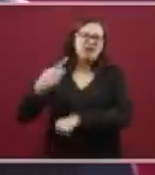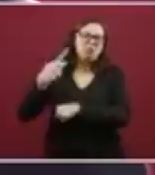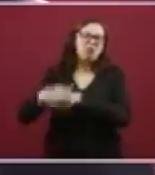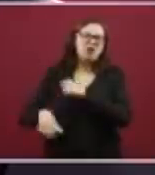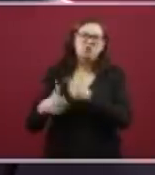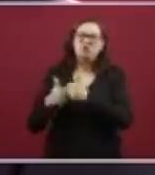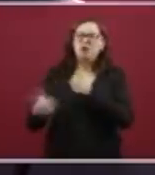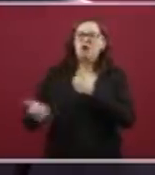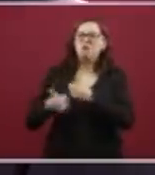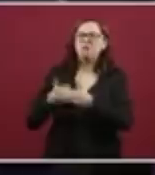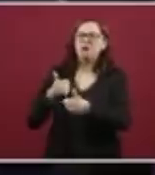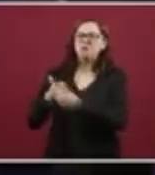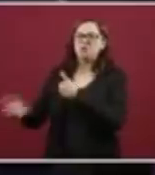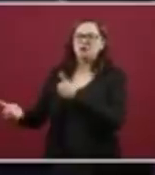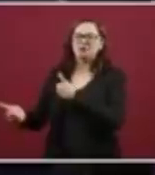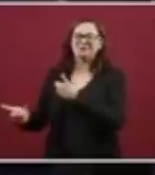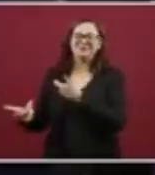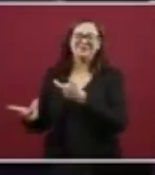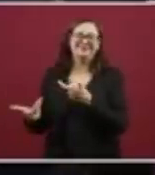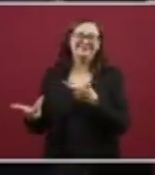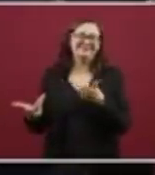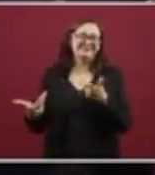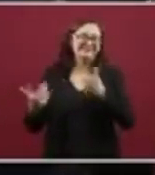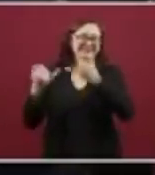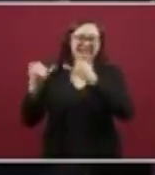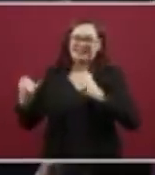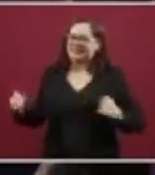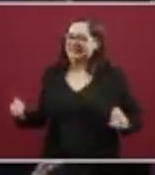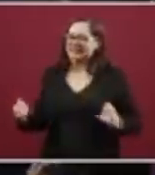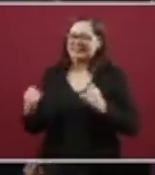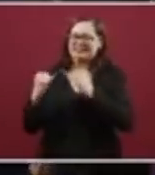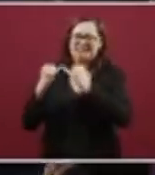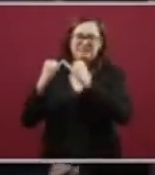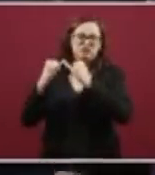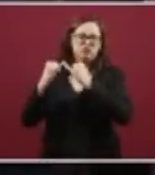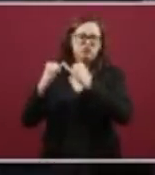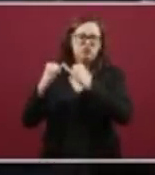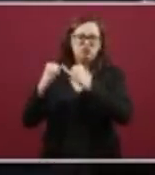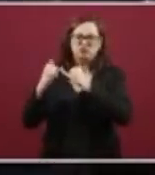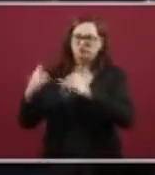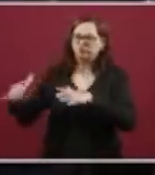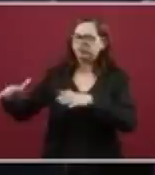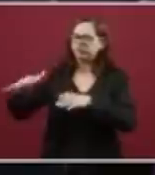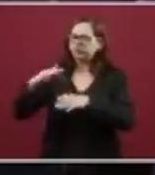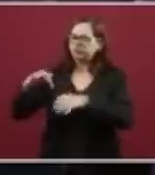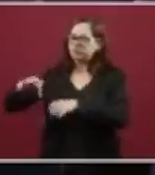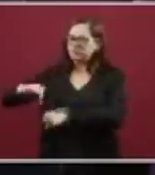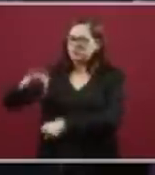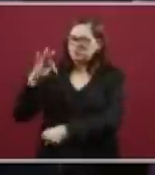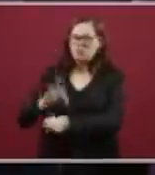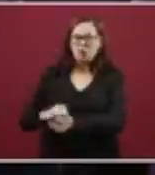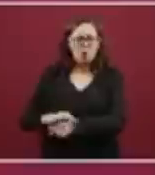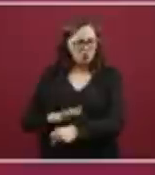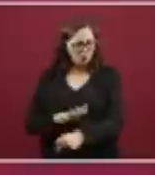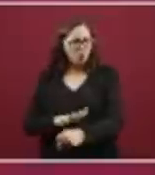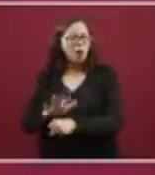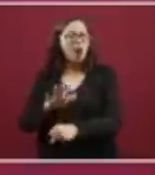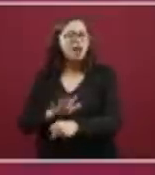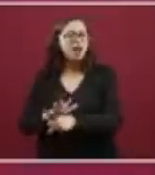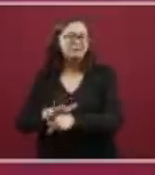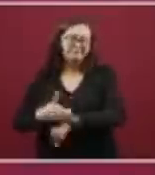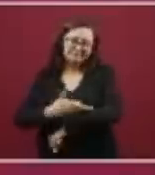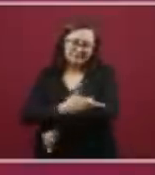para mí la principal institución de seguridad social que tenemos los mexicanos, la